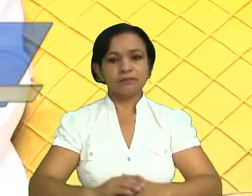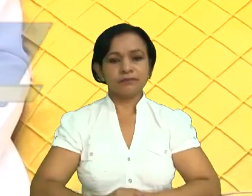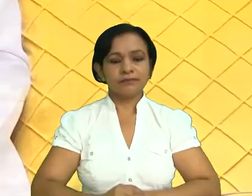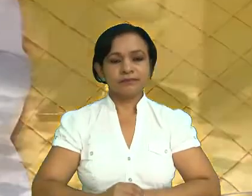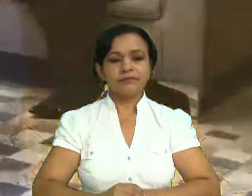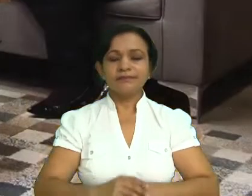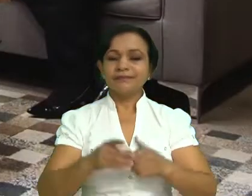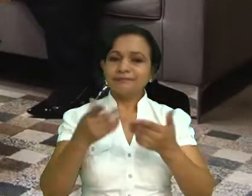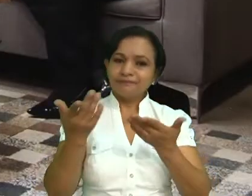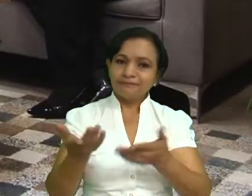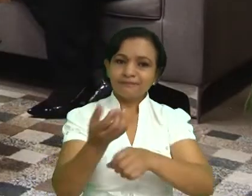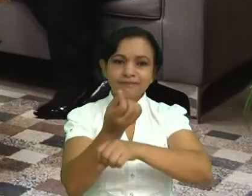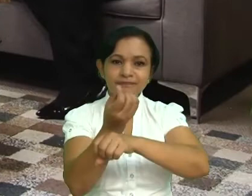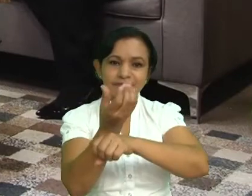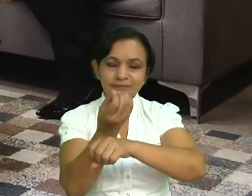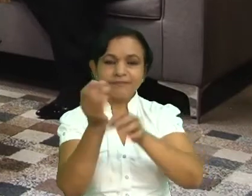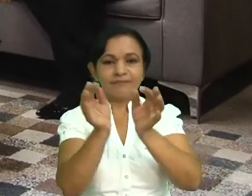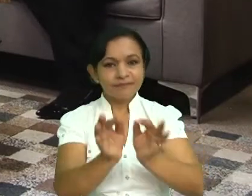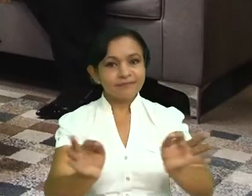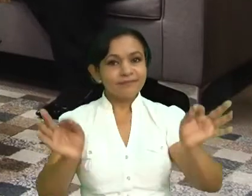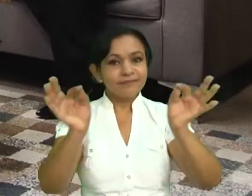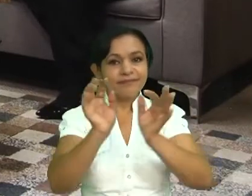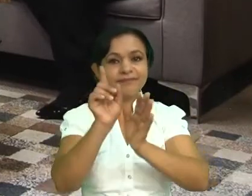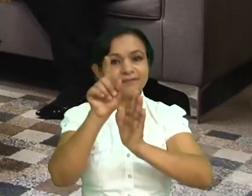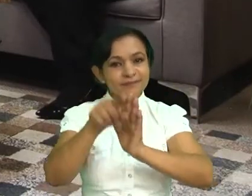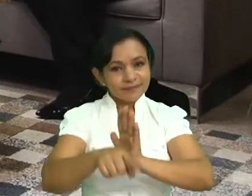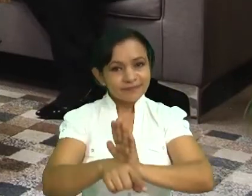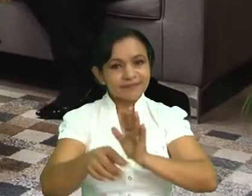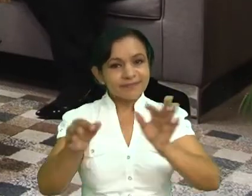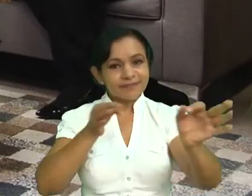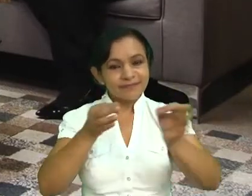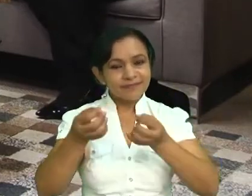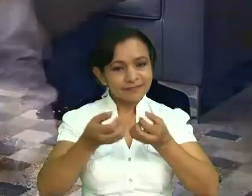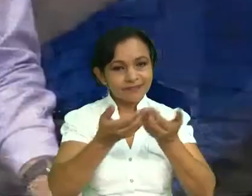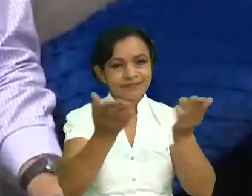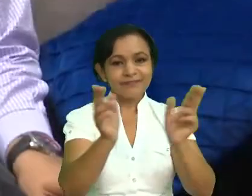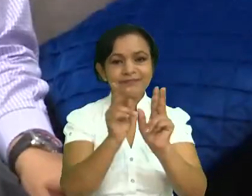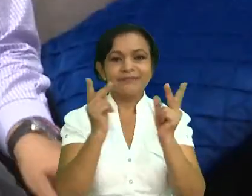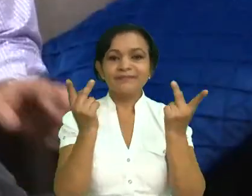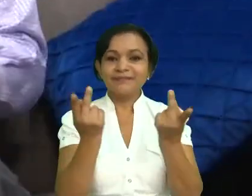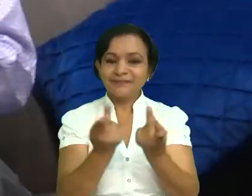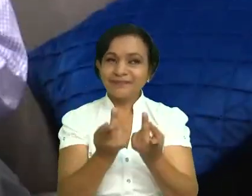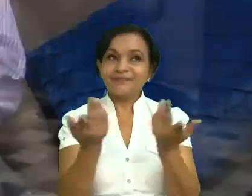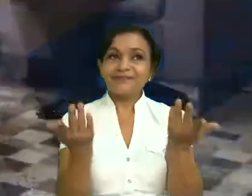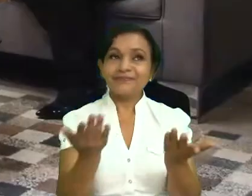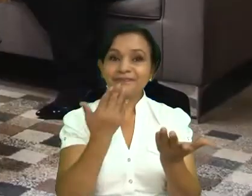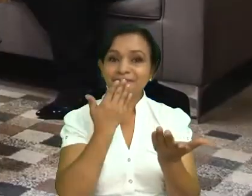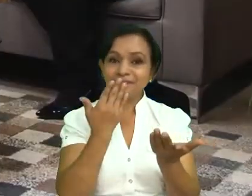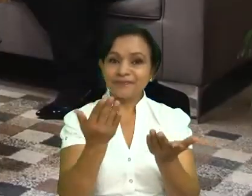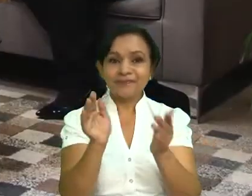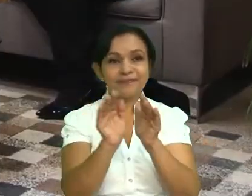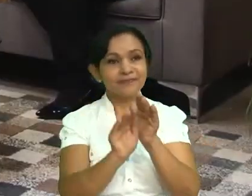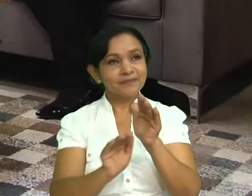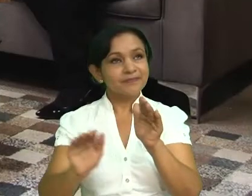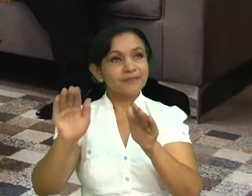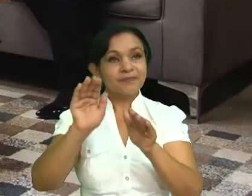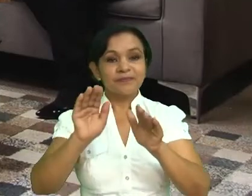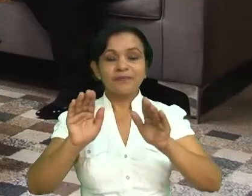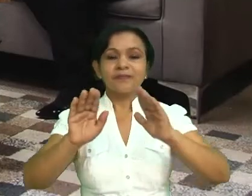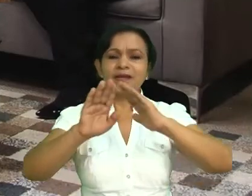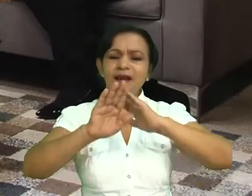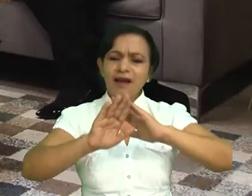Compañera Reina, pues un reto bastante importante, en un minuto, ¿no? Un mensaje con nuestro pueblo. Bueno, sobre todo el llamado a la